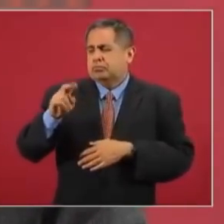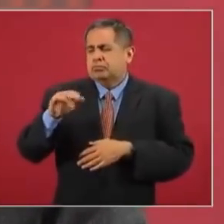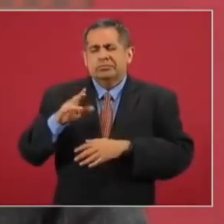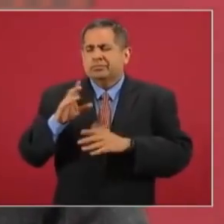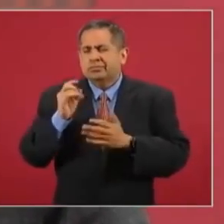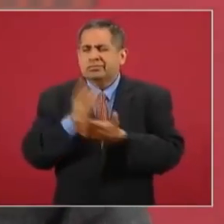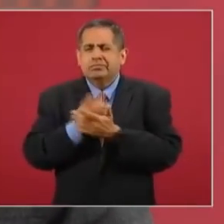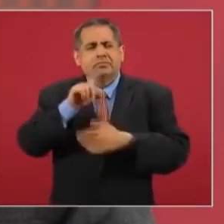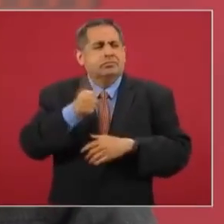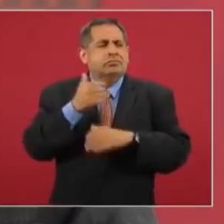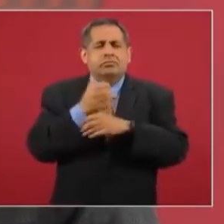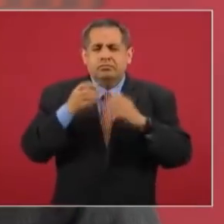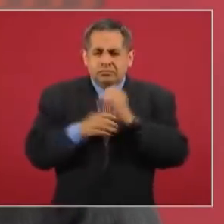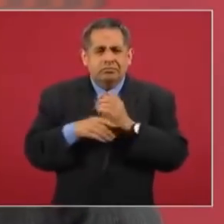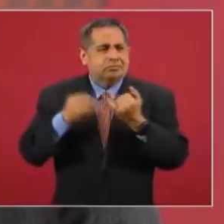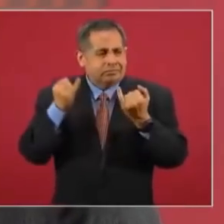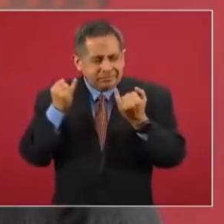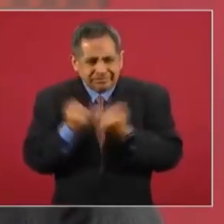caso